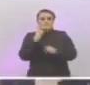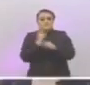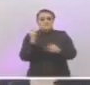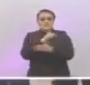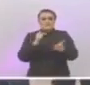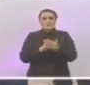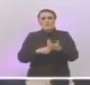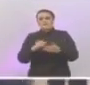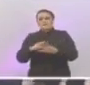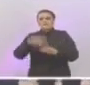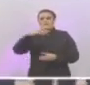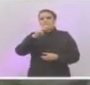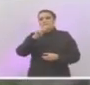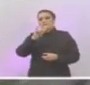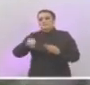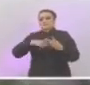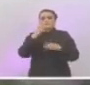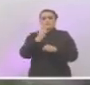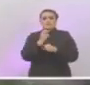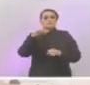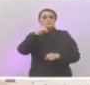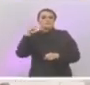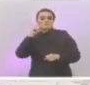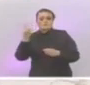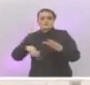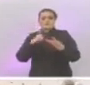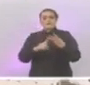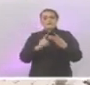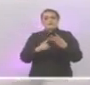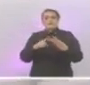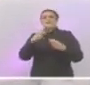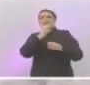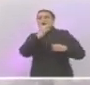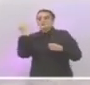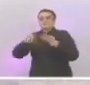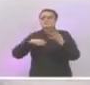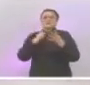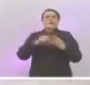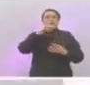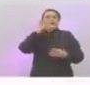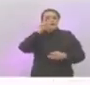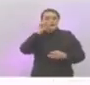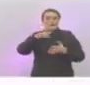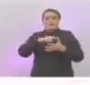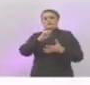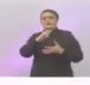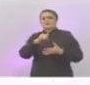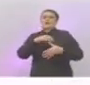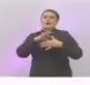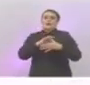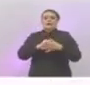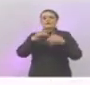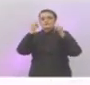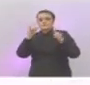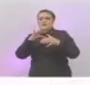en piloncillo, segundo en tomate, terceros en caña de azúcar, naranja, soya y carne de bovino,